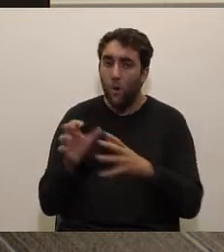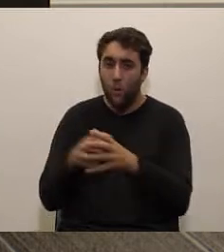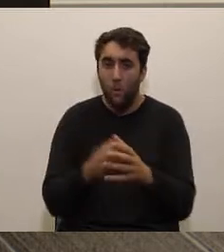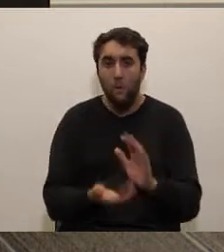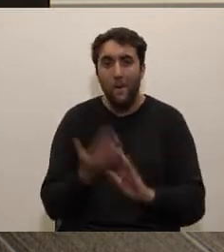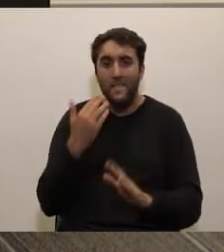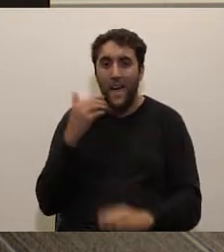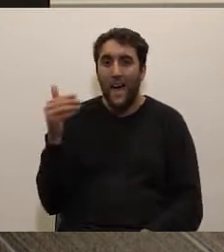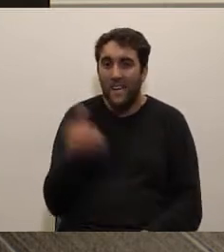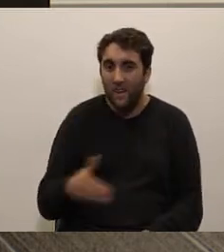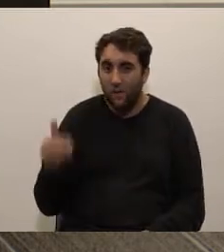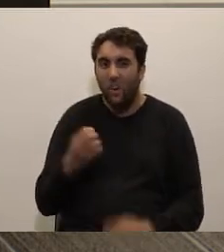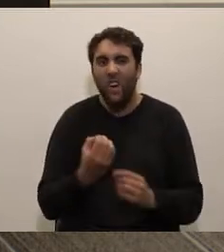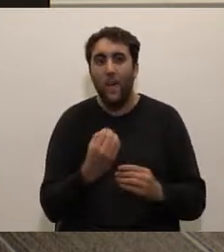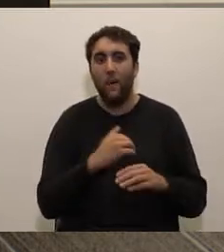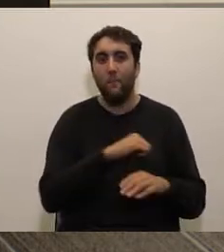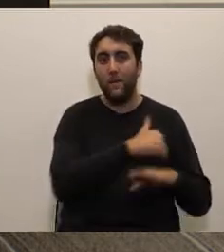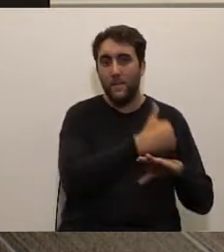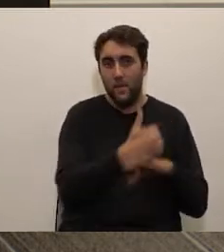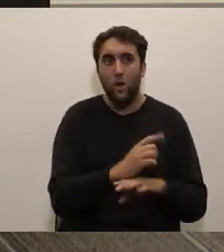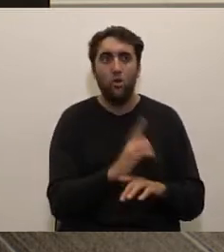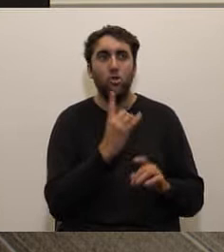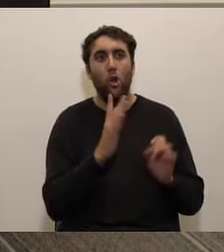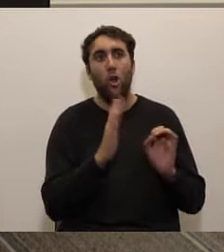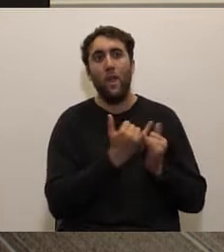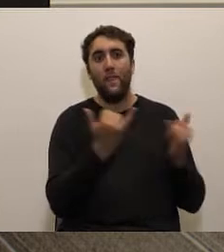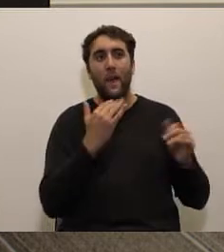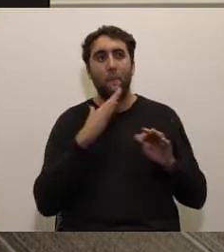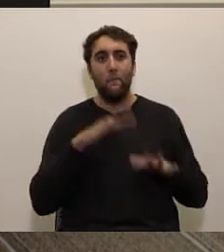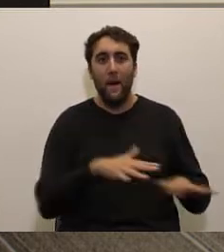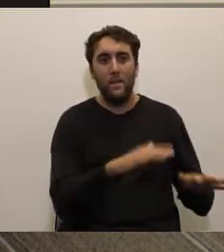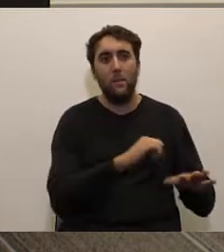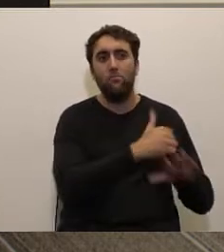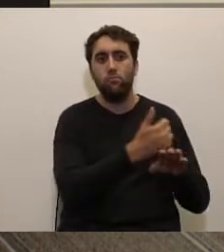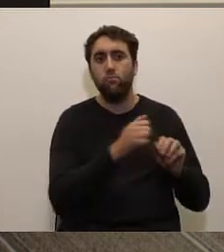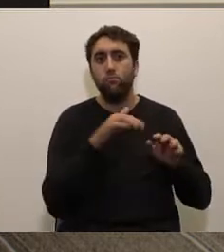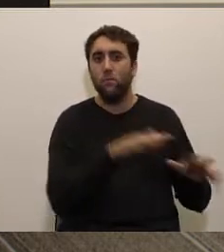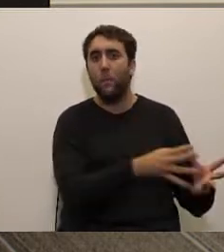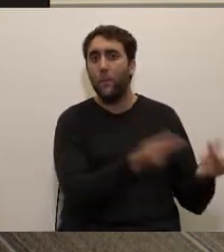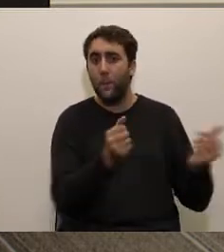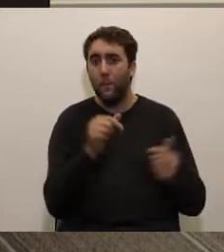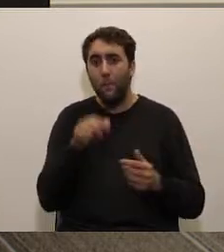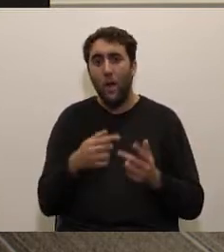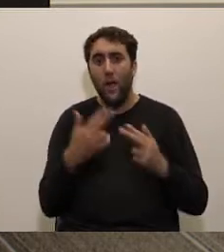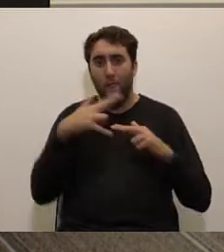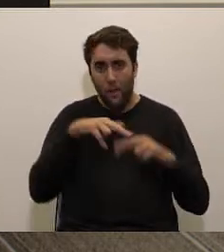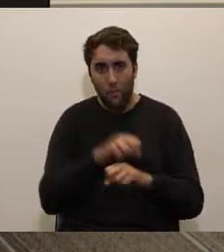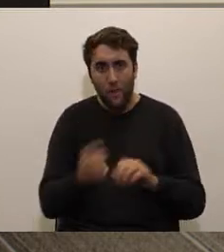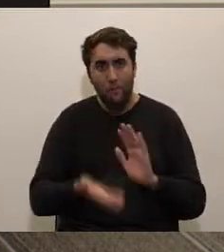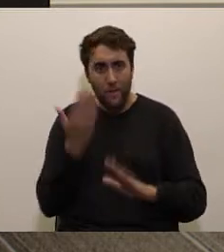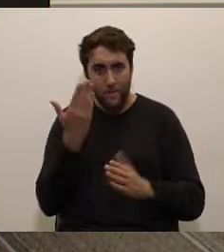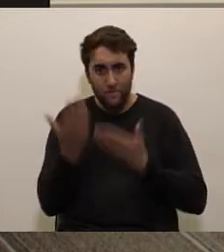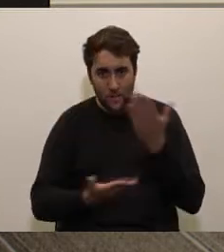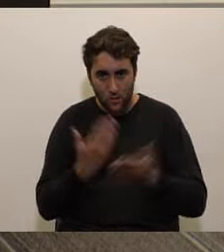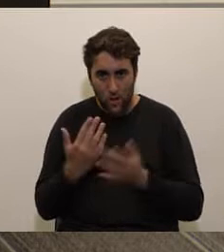quizás más activo en más momentos y no solo el día de la marcha, supongamos, ¿no? O sea, capaz que un poco por ahí también para que le cuenten a la gente